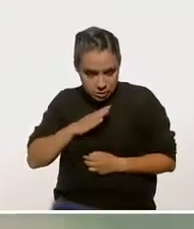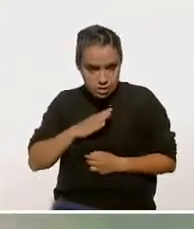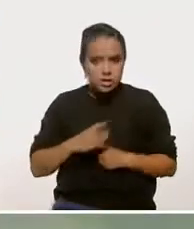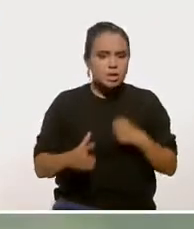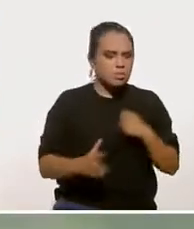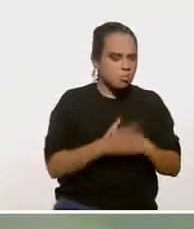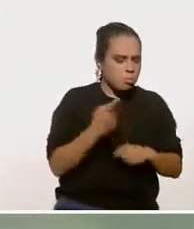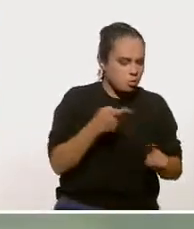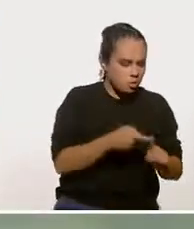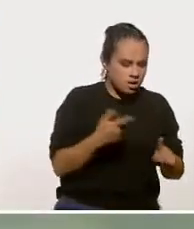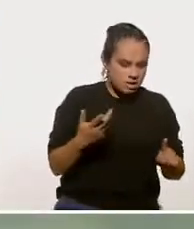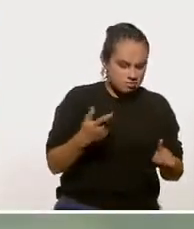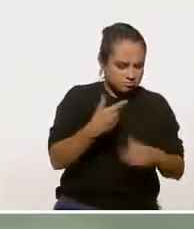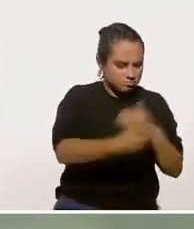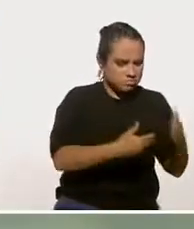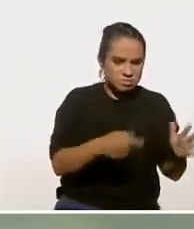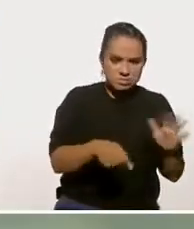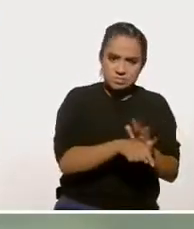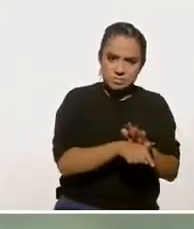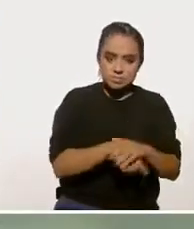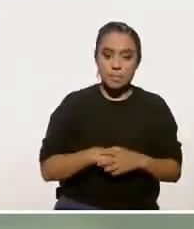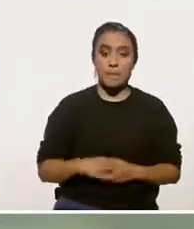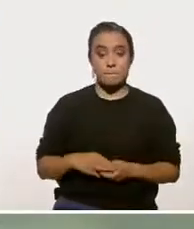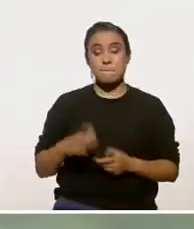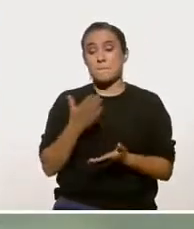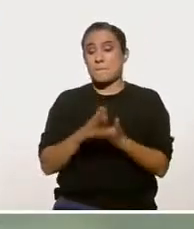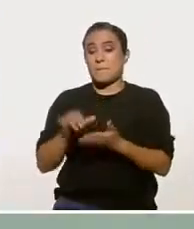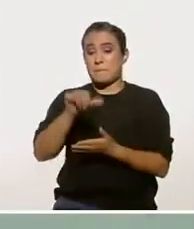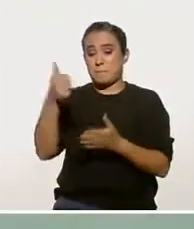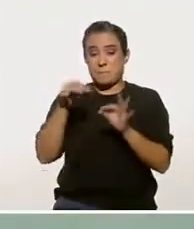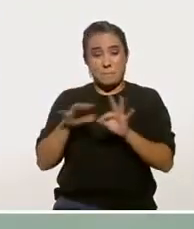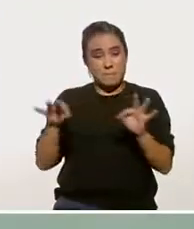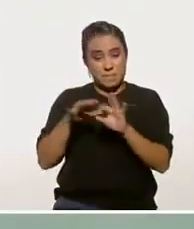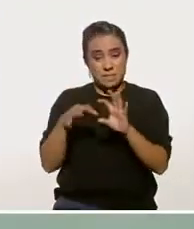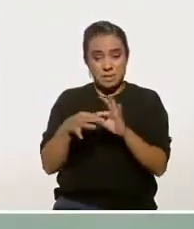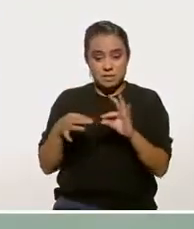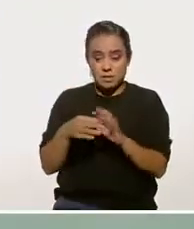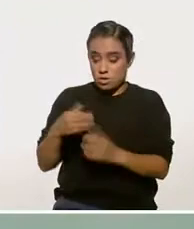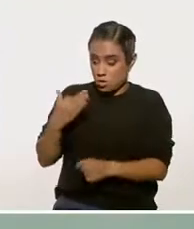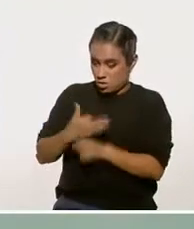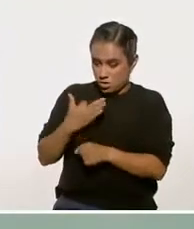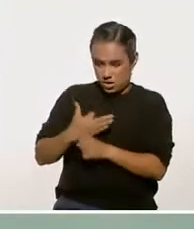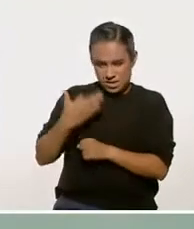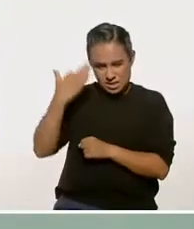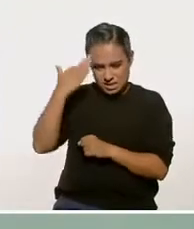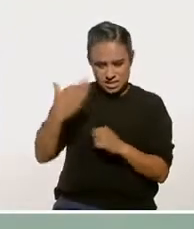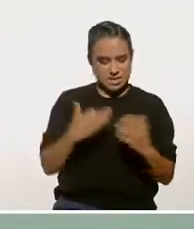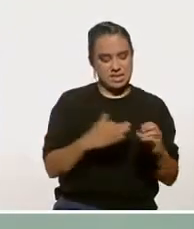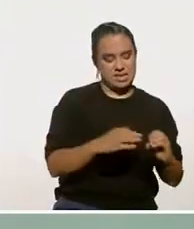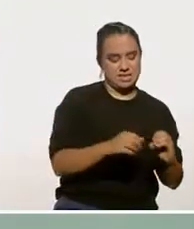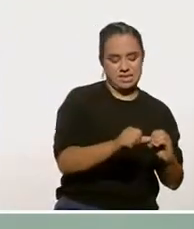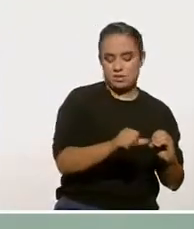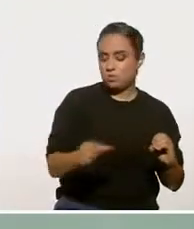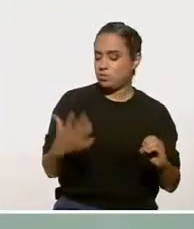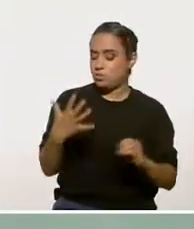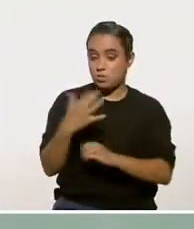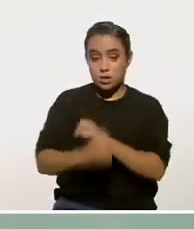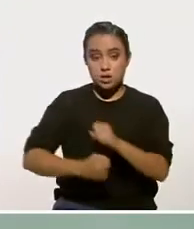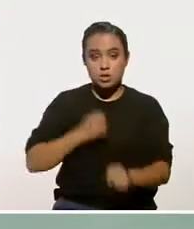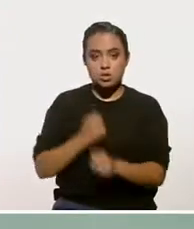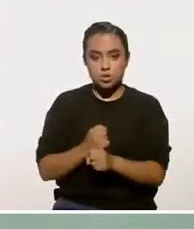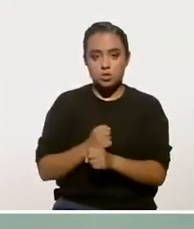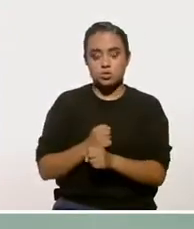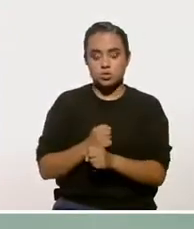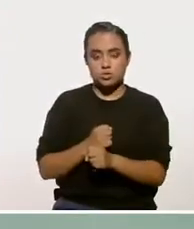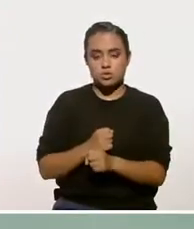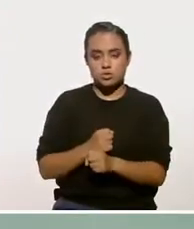tengo este tipo de consecuencias. Aparte, algo que es bien importante decir es que justo la etapa en la que estamos hablando ahorita de 0 a 5 años es donde yo puedo